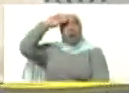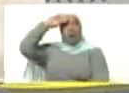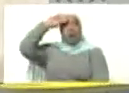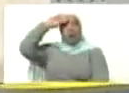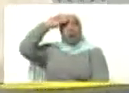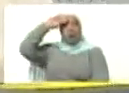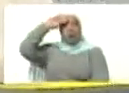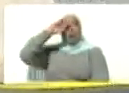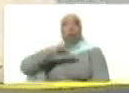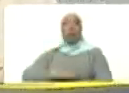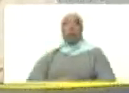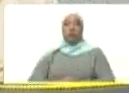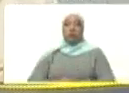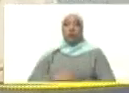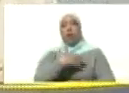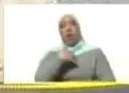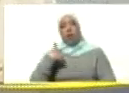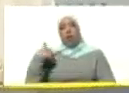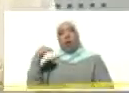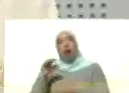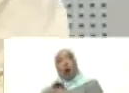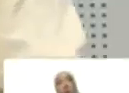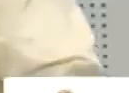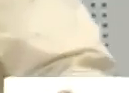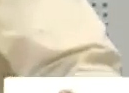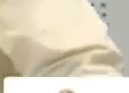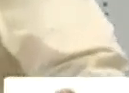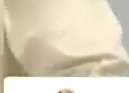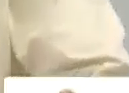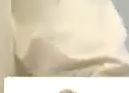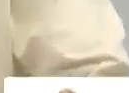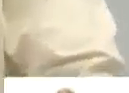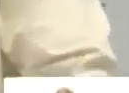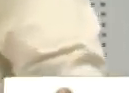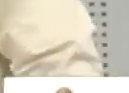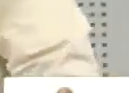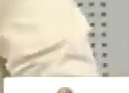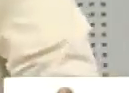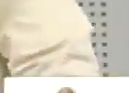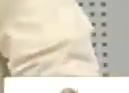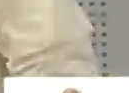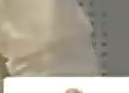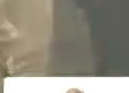querido compañero general de Ejército Raúl Castro Ruz,